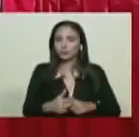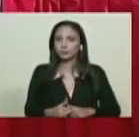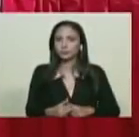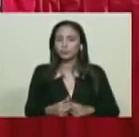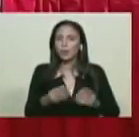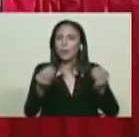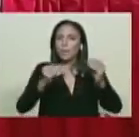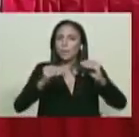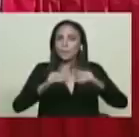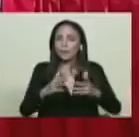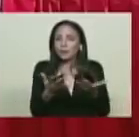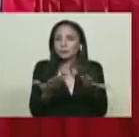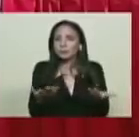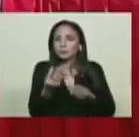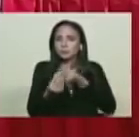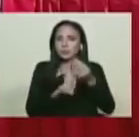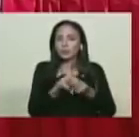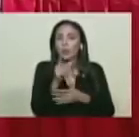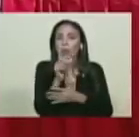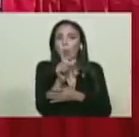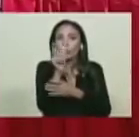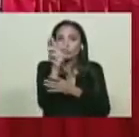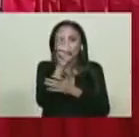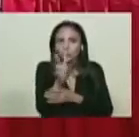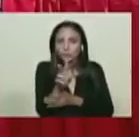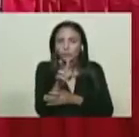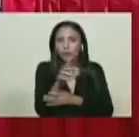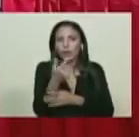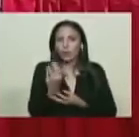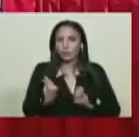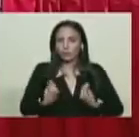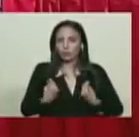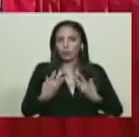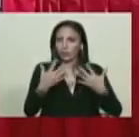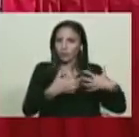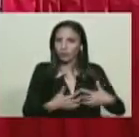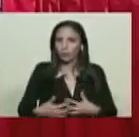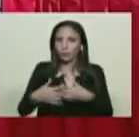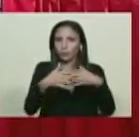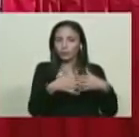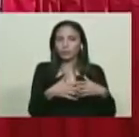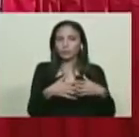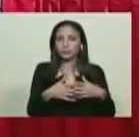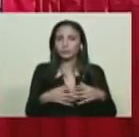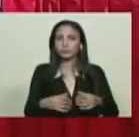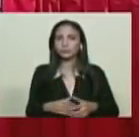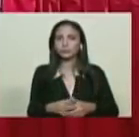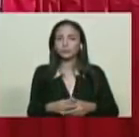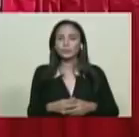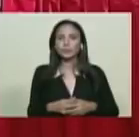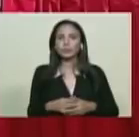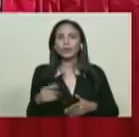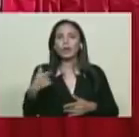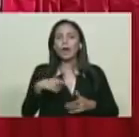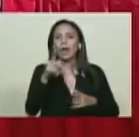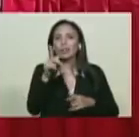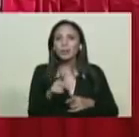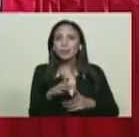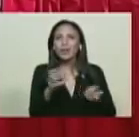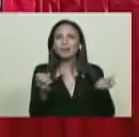además era un venezolano que vive en los Estados Unidos, ultra